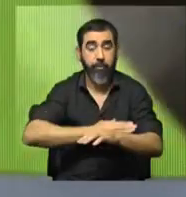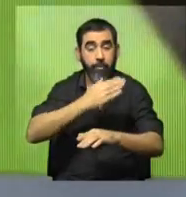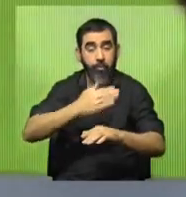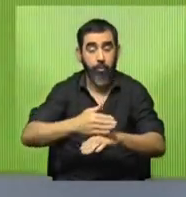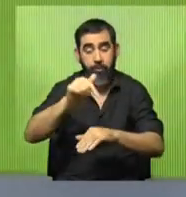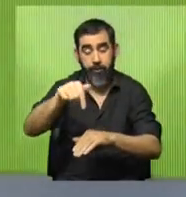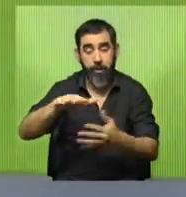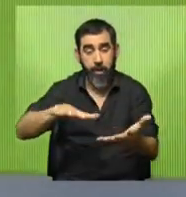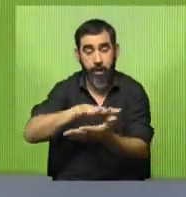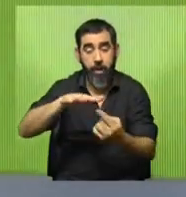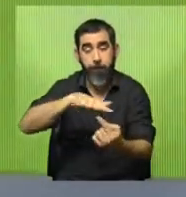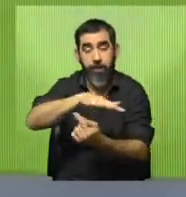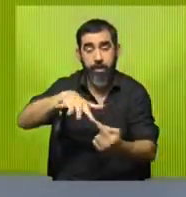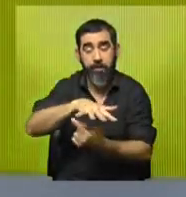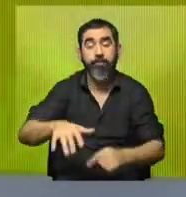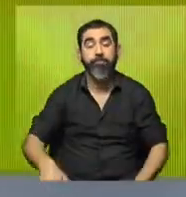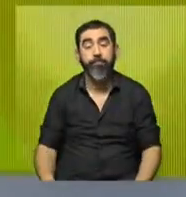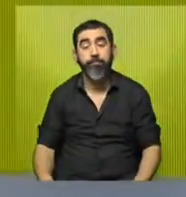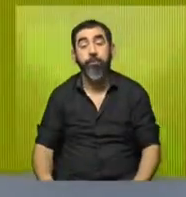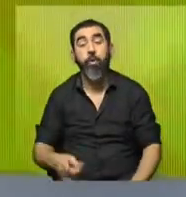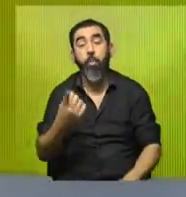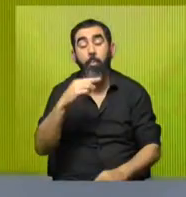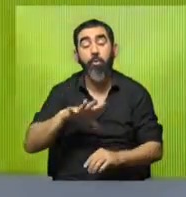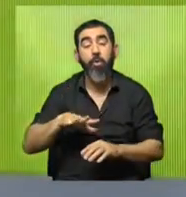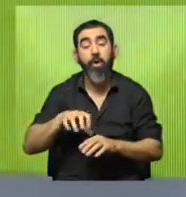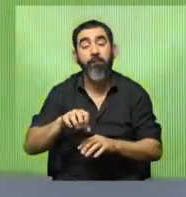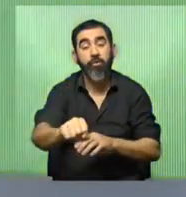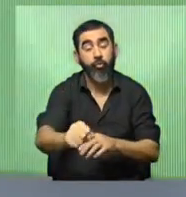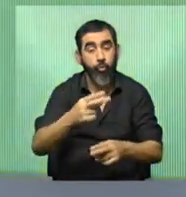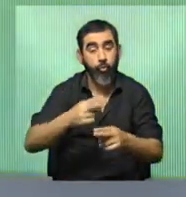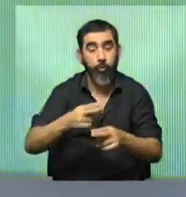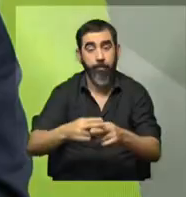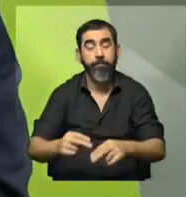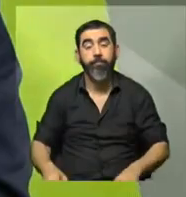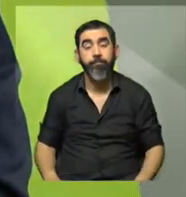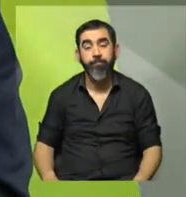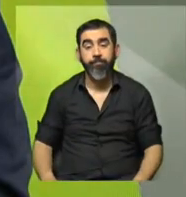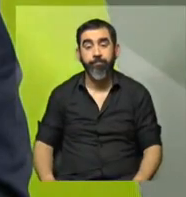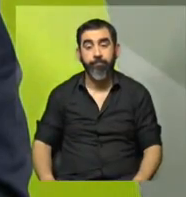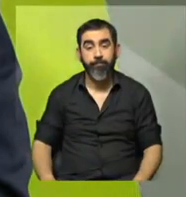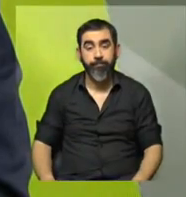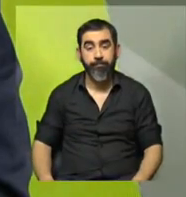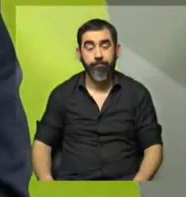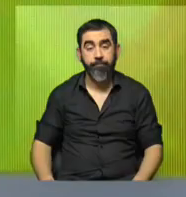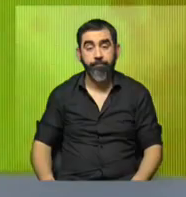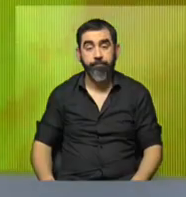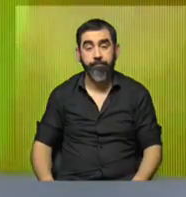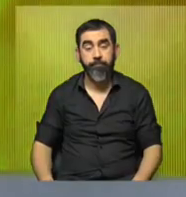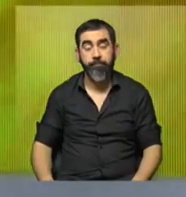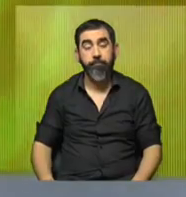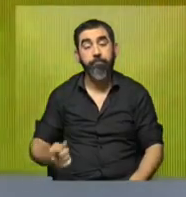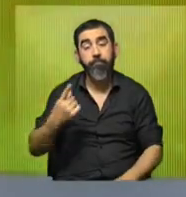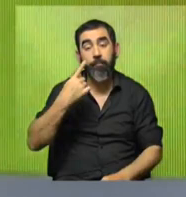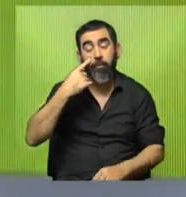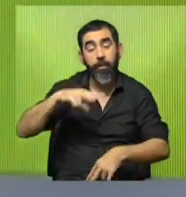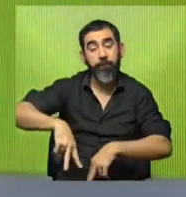equilibrio que generan en ese ambiente. Por eso se llaman invasiones, con esa carga que tiene esa palabra. Bueno, vamos a conocer un estudio,